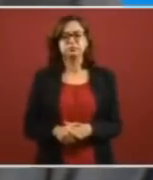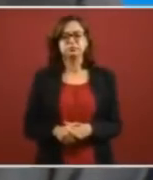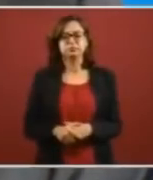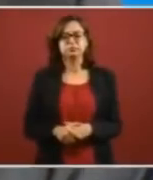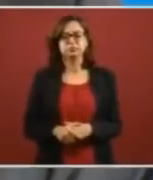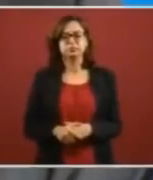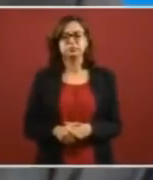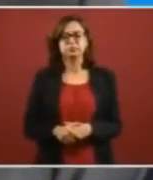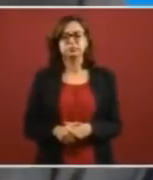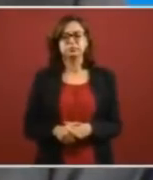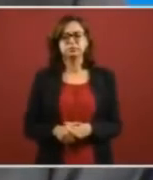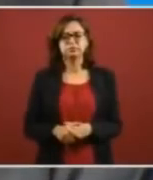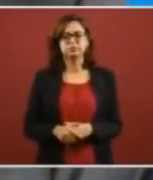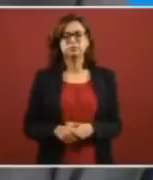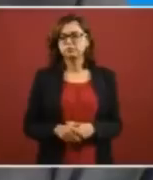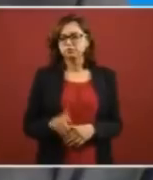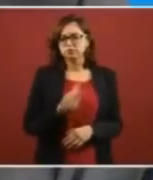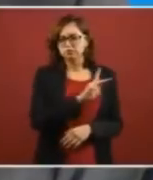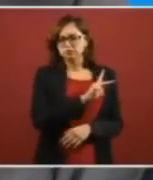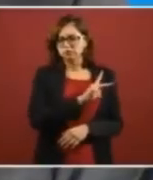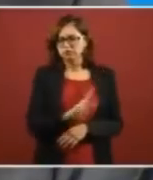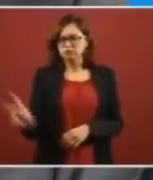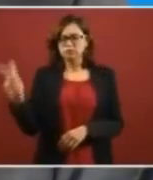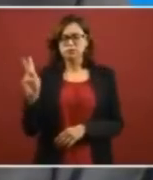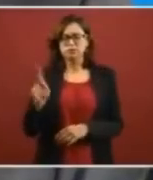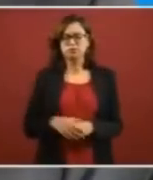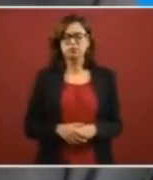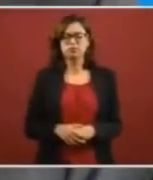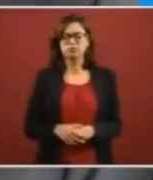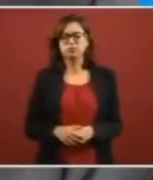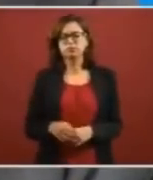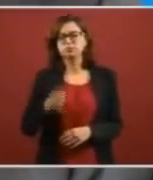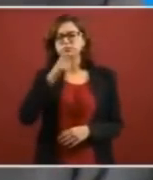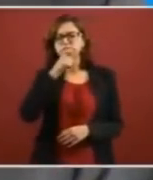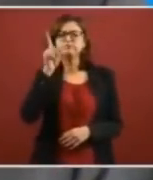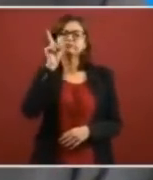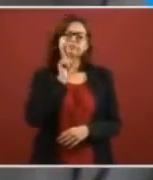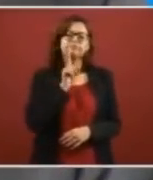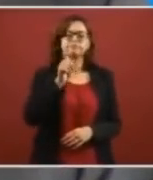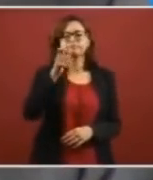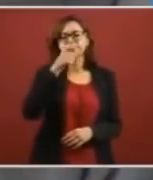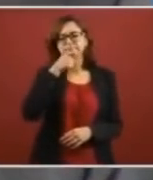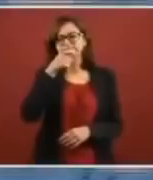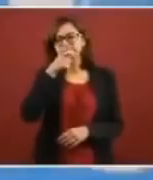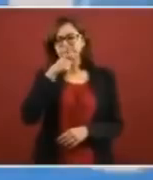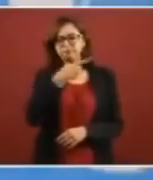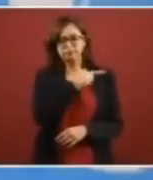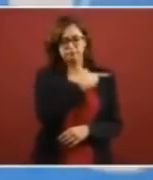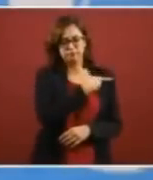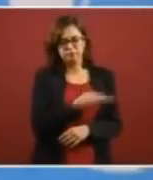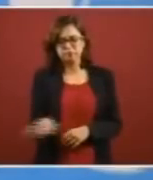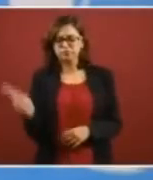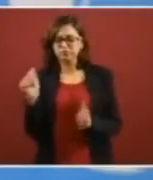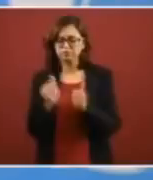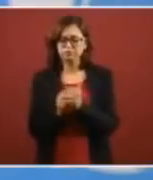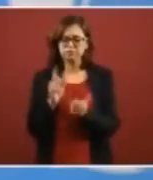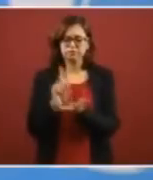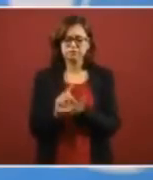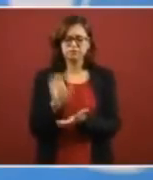Es universal el apoyo. Todas las niñas, niños pobres con